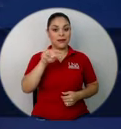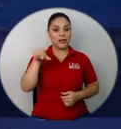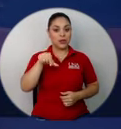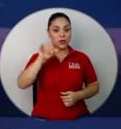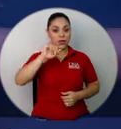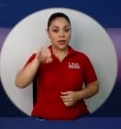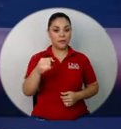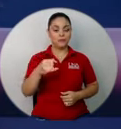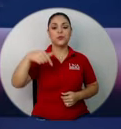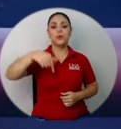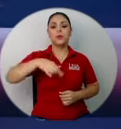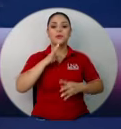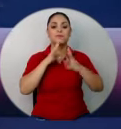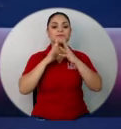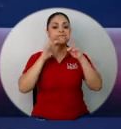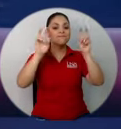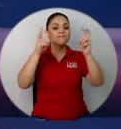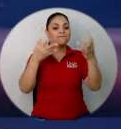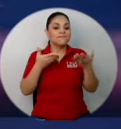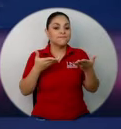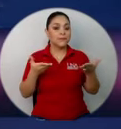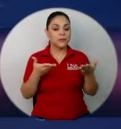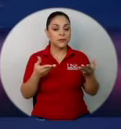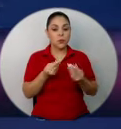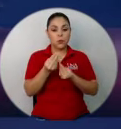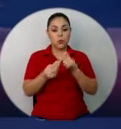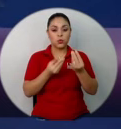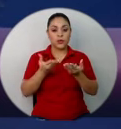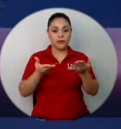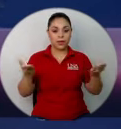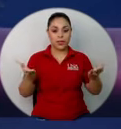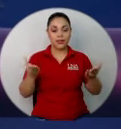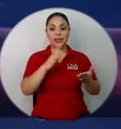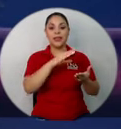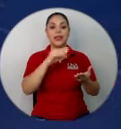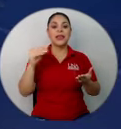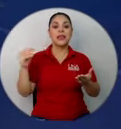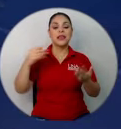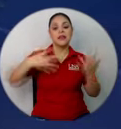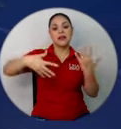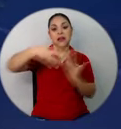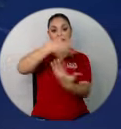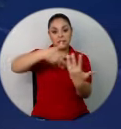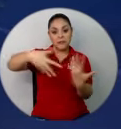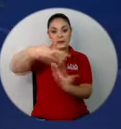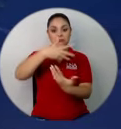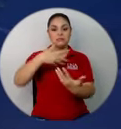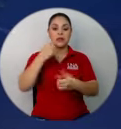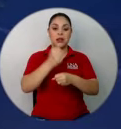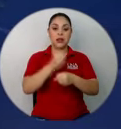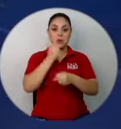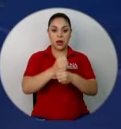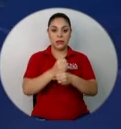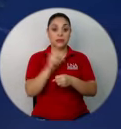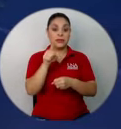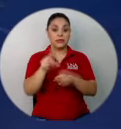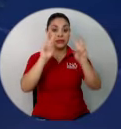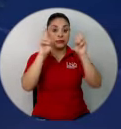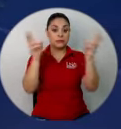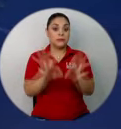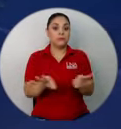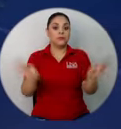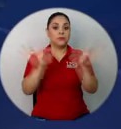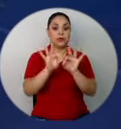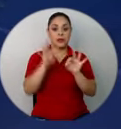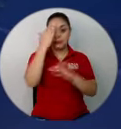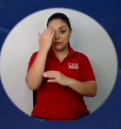vamos a hablar sobre productividad y clima laboral. Este tema es bien importante porque donde quiera que